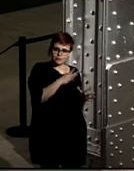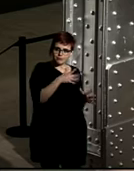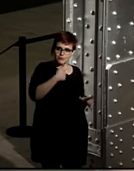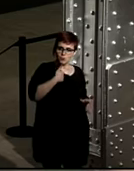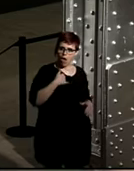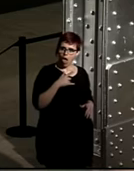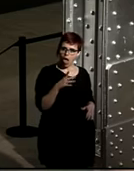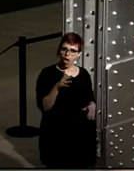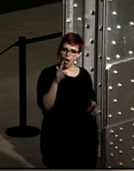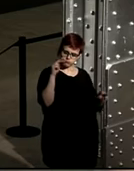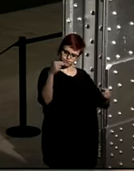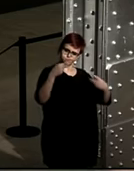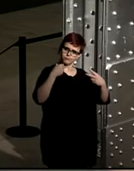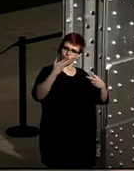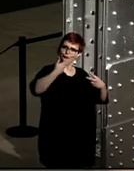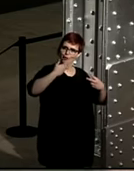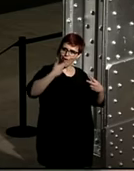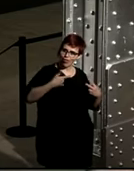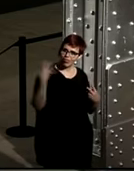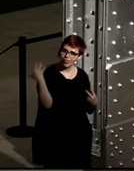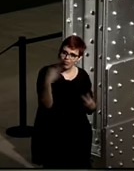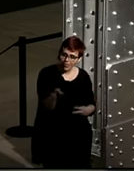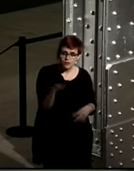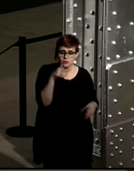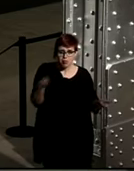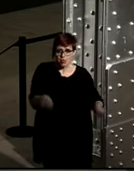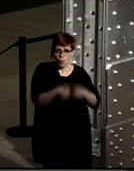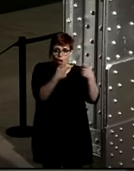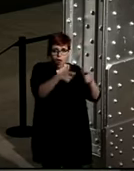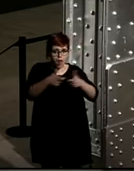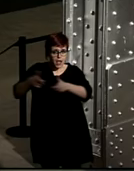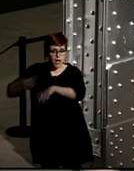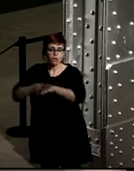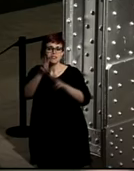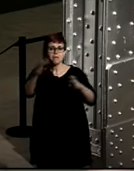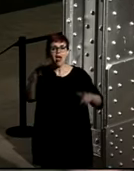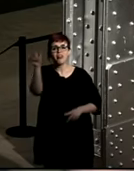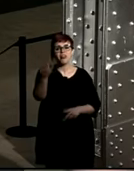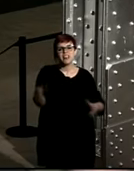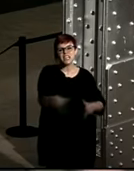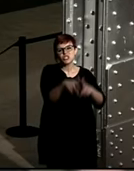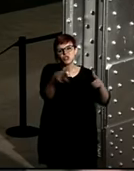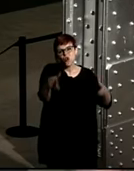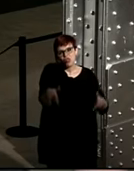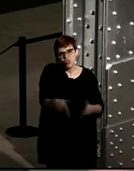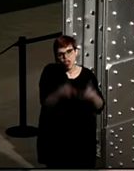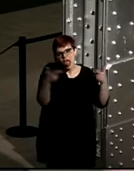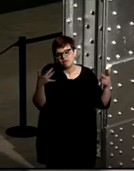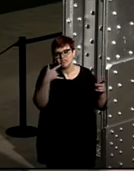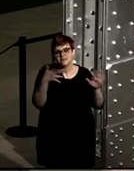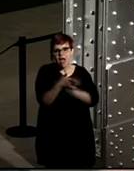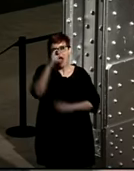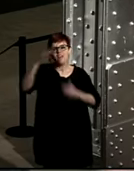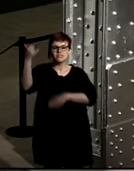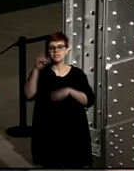ha vivido o las conoce. Quiero decir, da igual el género que sea. Lo de cine social yo creo que ya no es un cine marginal, o que no